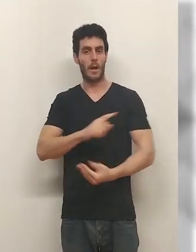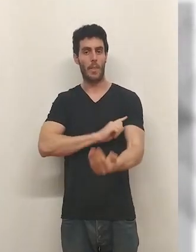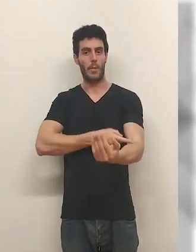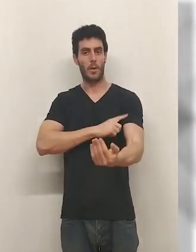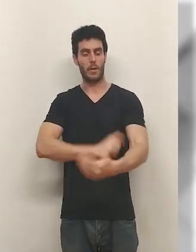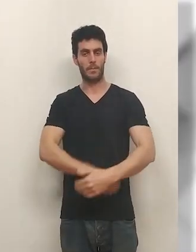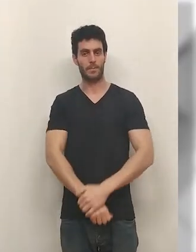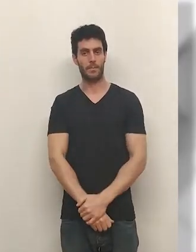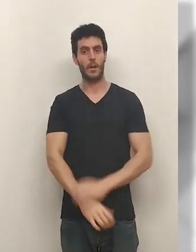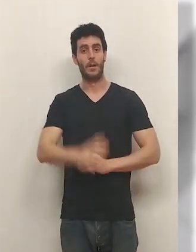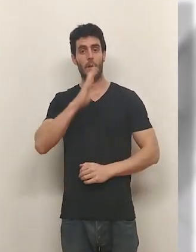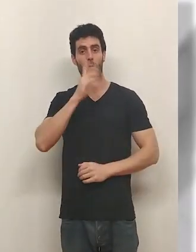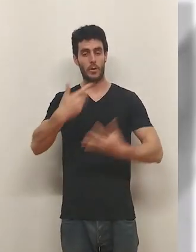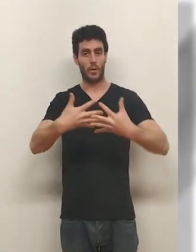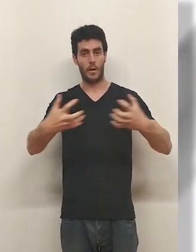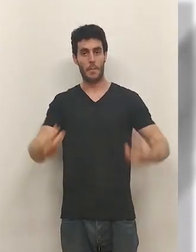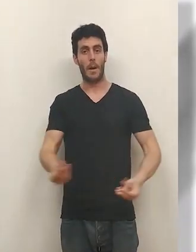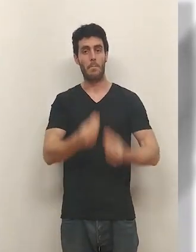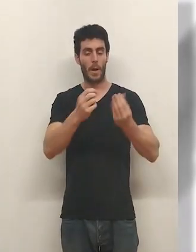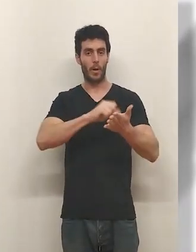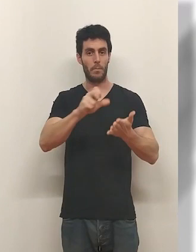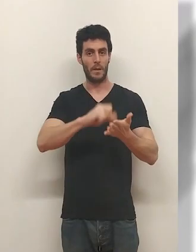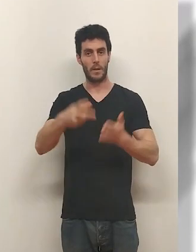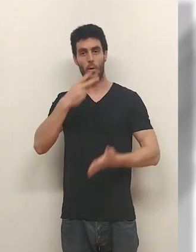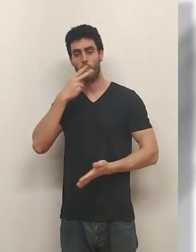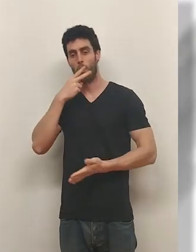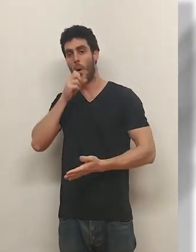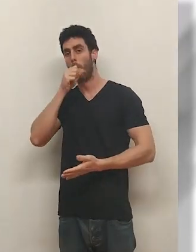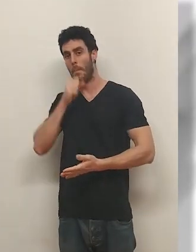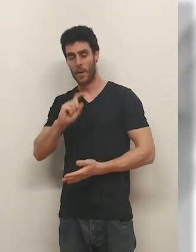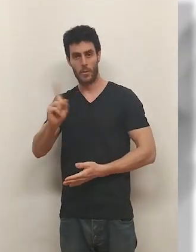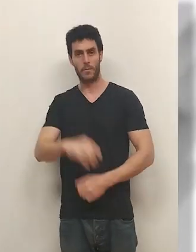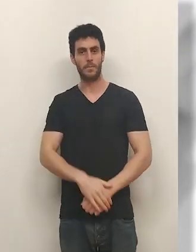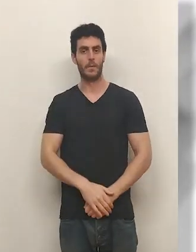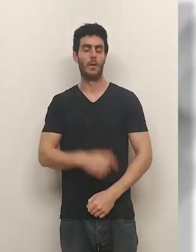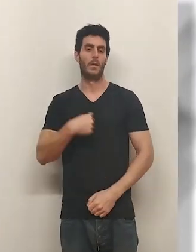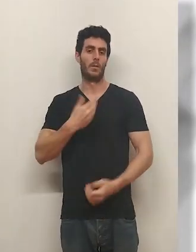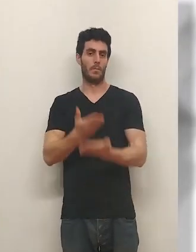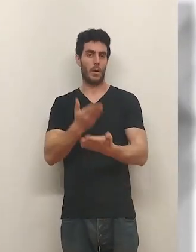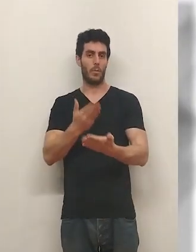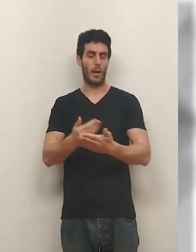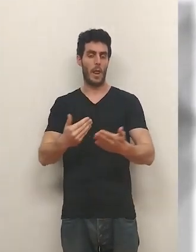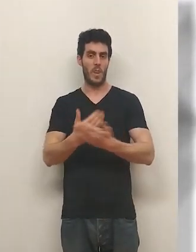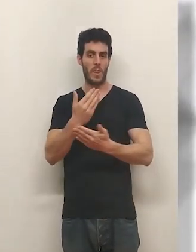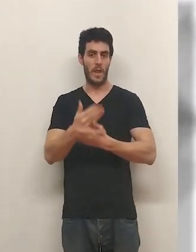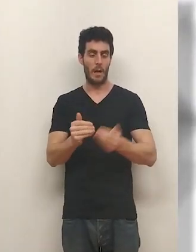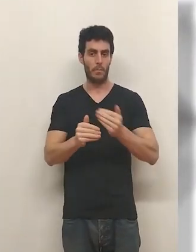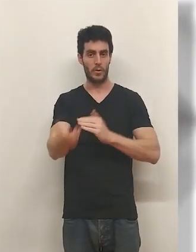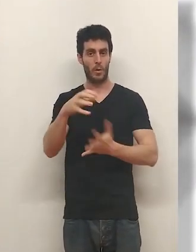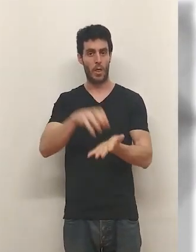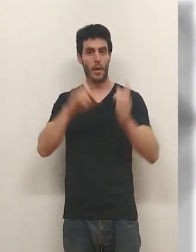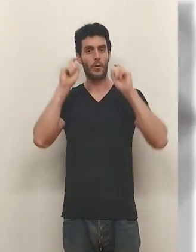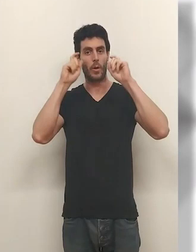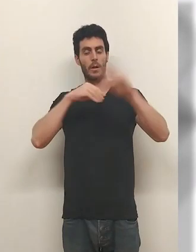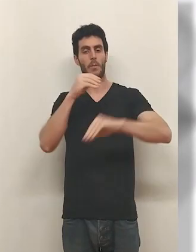actividad física. De ahí el lema, mejor el paseo que el humo o el vapeo. Te va a proponer en los próximos días a los centros educativos